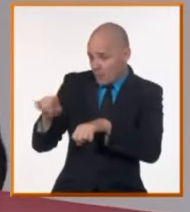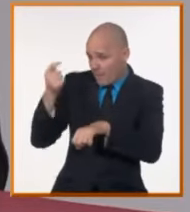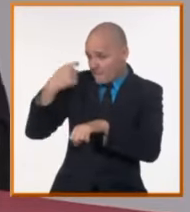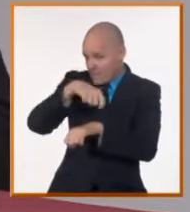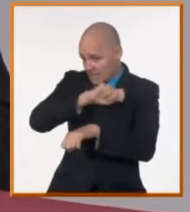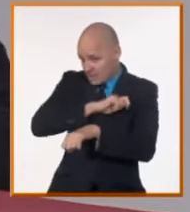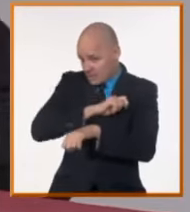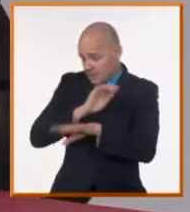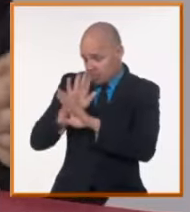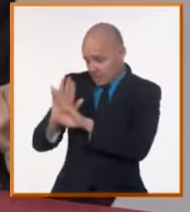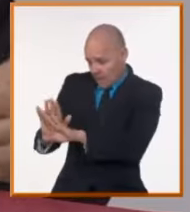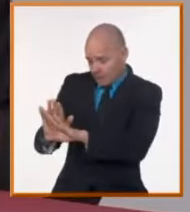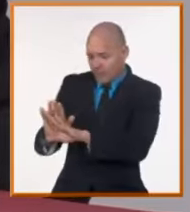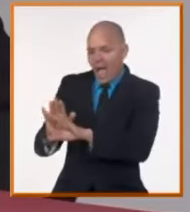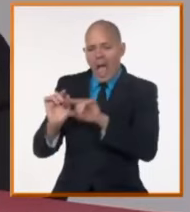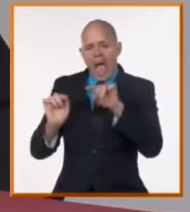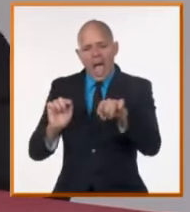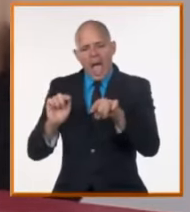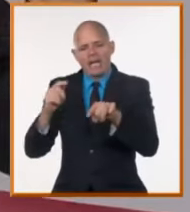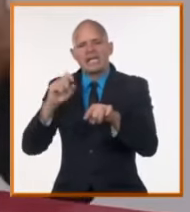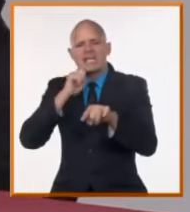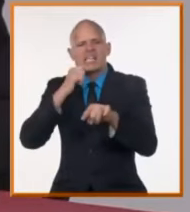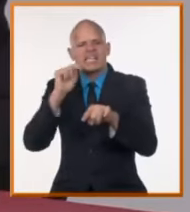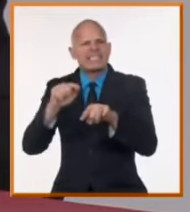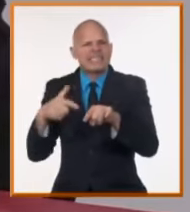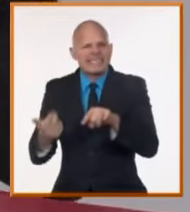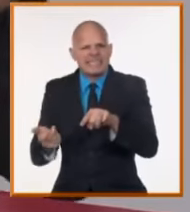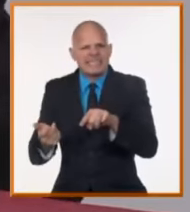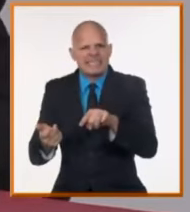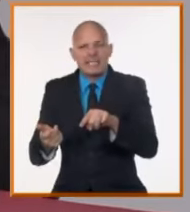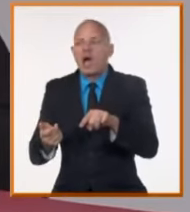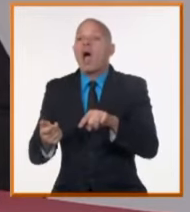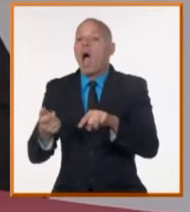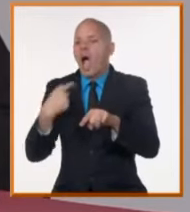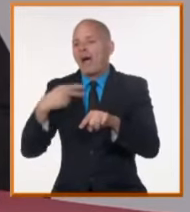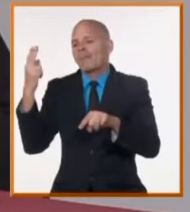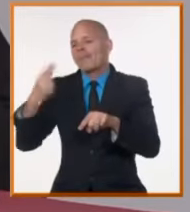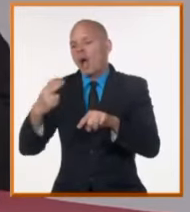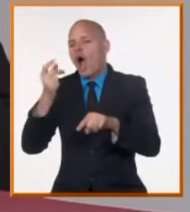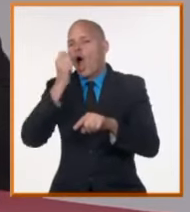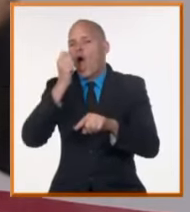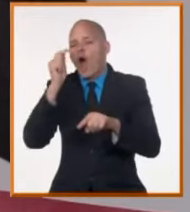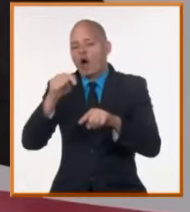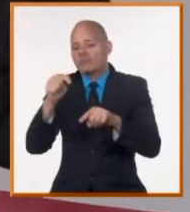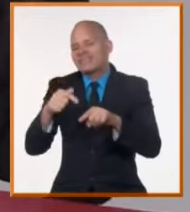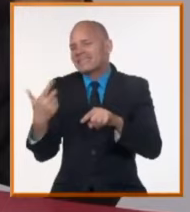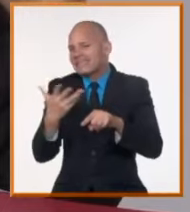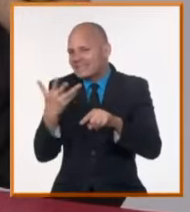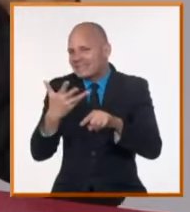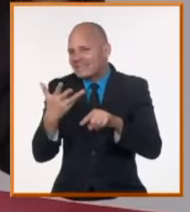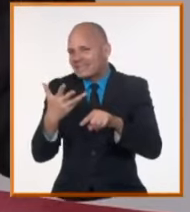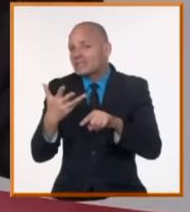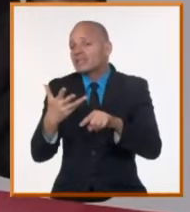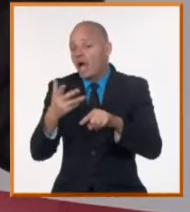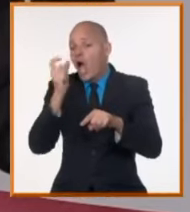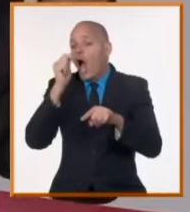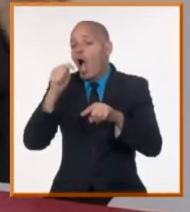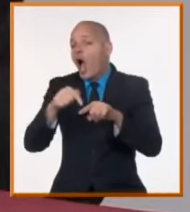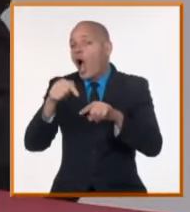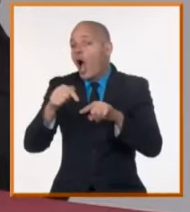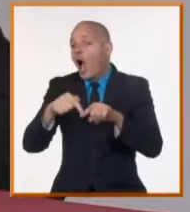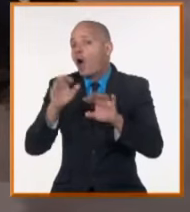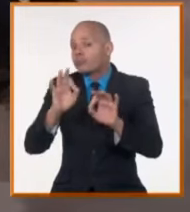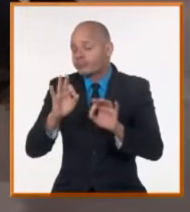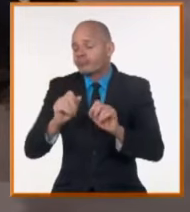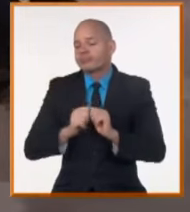instante quizás el hombre más capaz de la política exterior norteamericana. Primero, como si era John Quincy Adams es graduado de Derecho